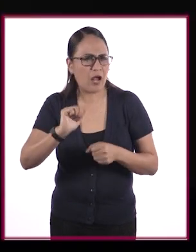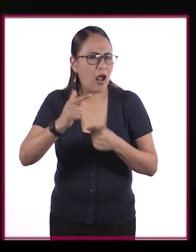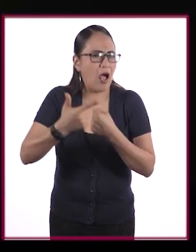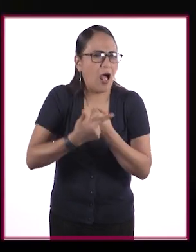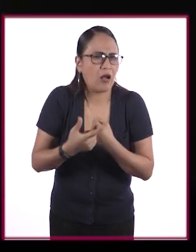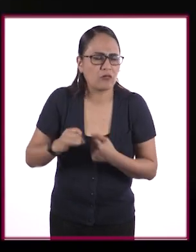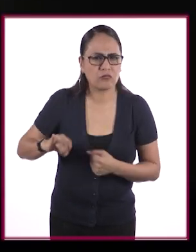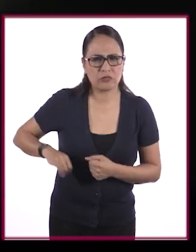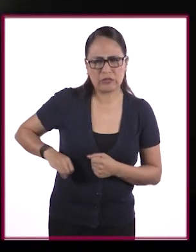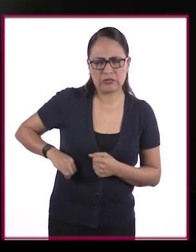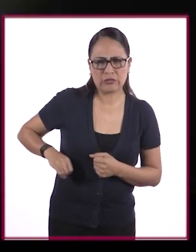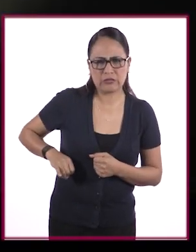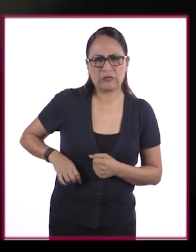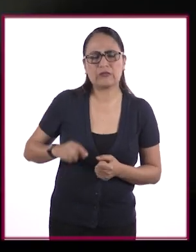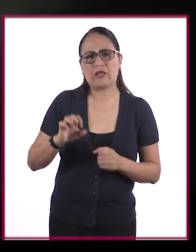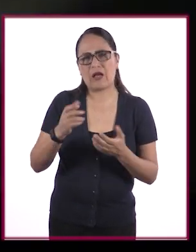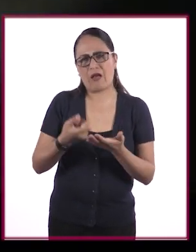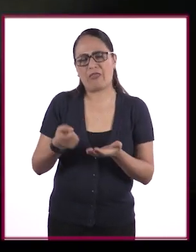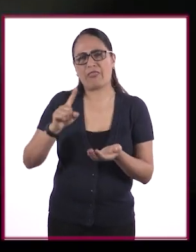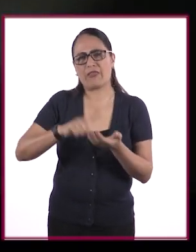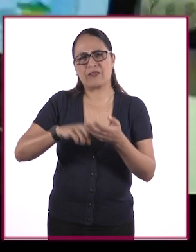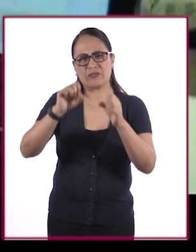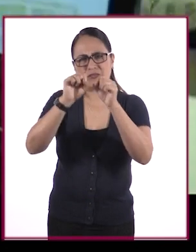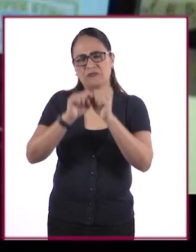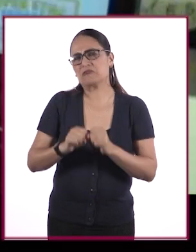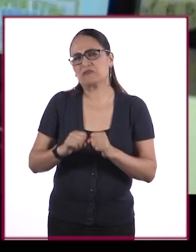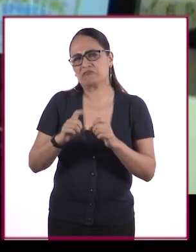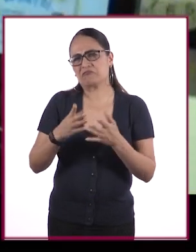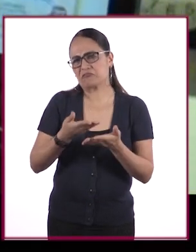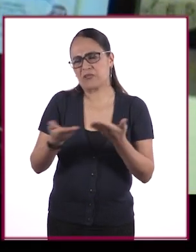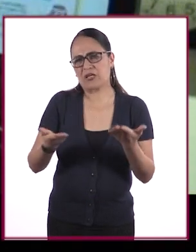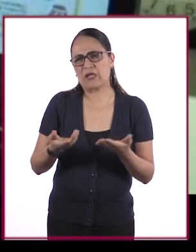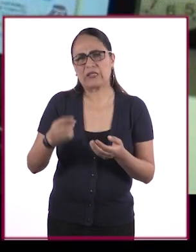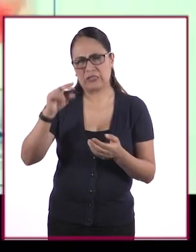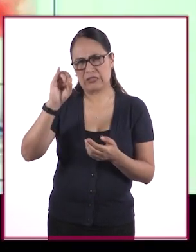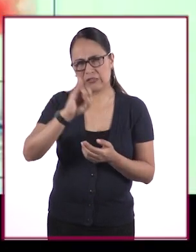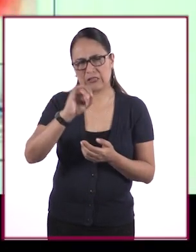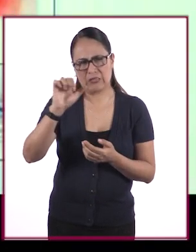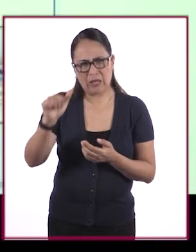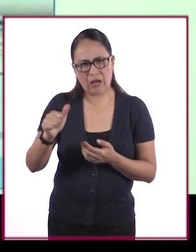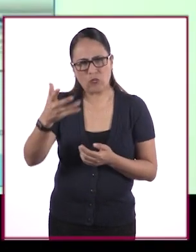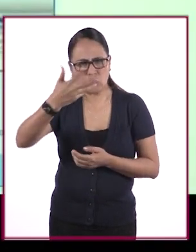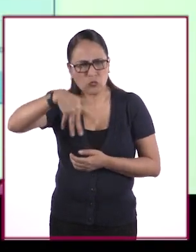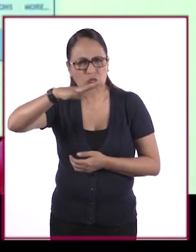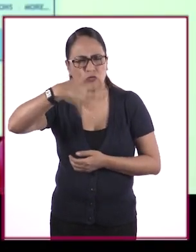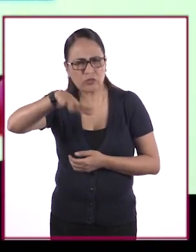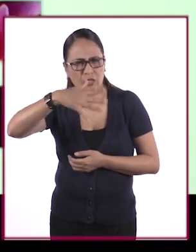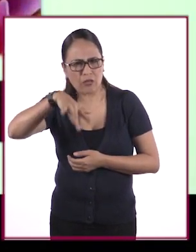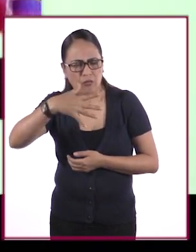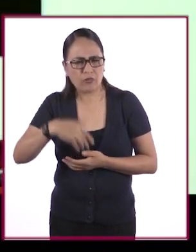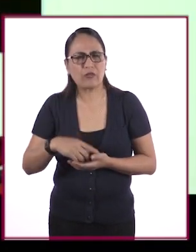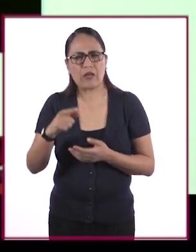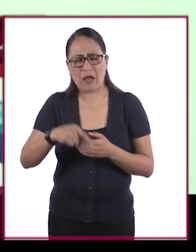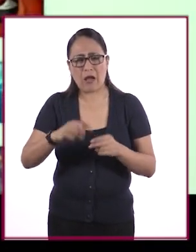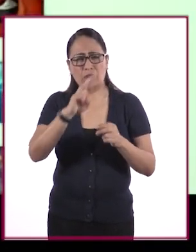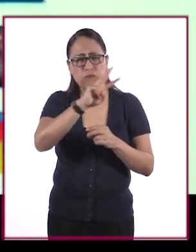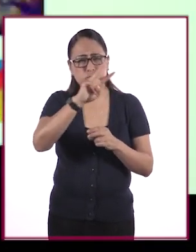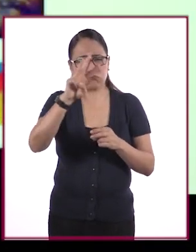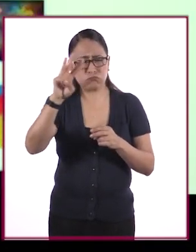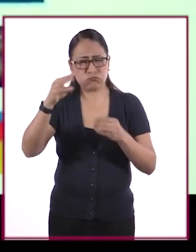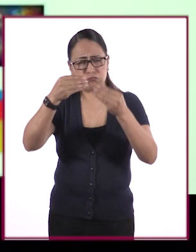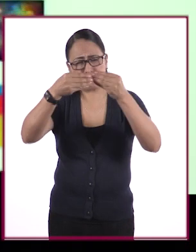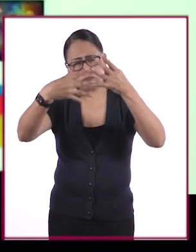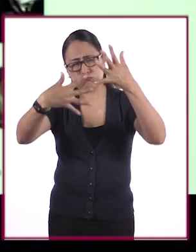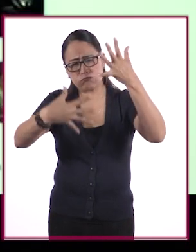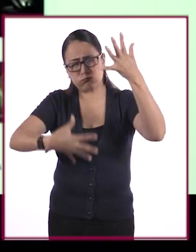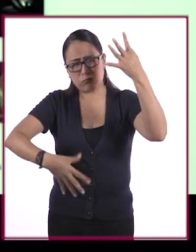interesa, los servidores de Google, utilizando técnicas de inteligencia artificial, analizan millones de páginas